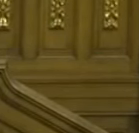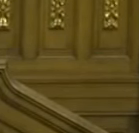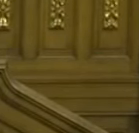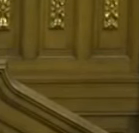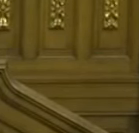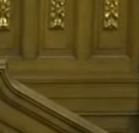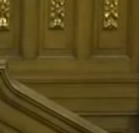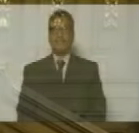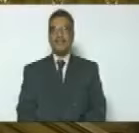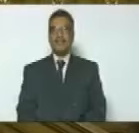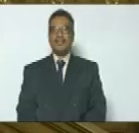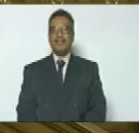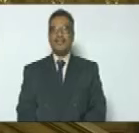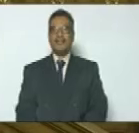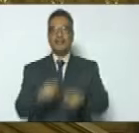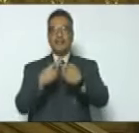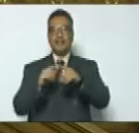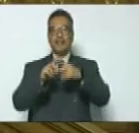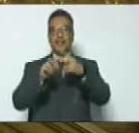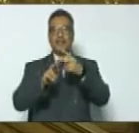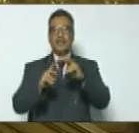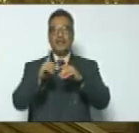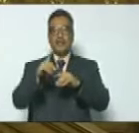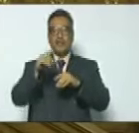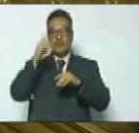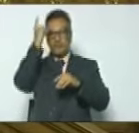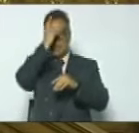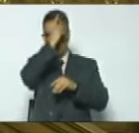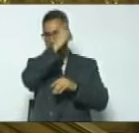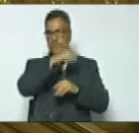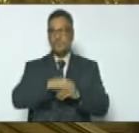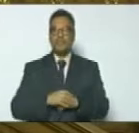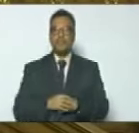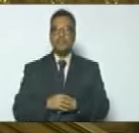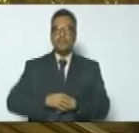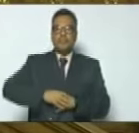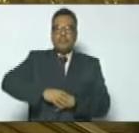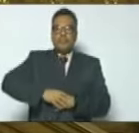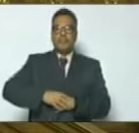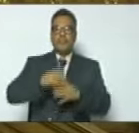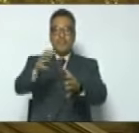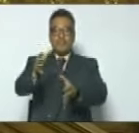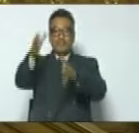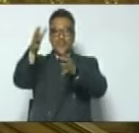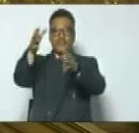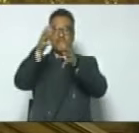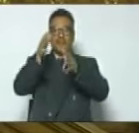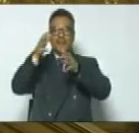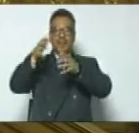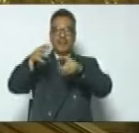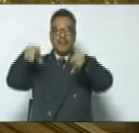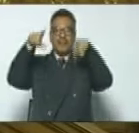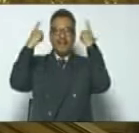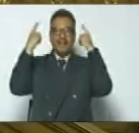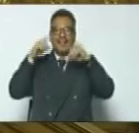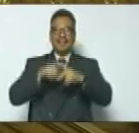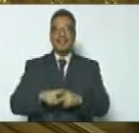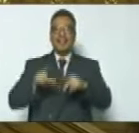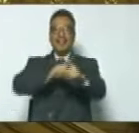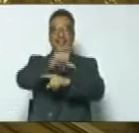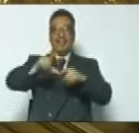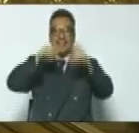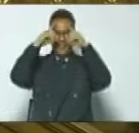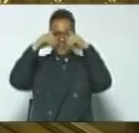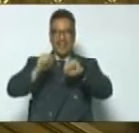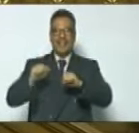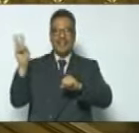Flanquean al capitán de Hombres Libres, Diosdado Cabello Rondón, los trofeos obtenidos por los Tiburones de La Guaira en la Liga Venezolana